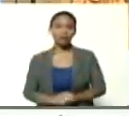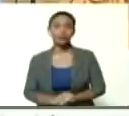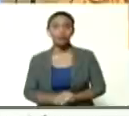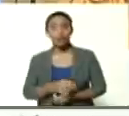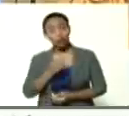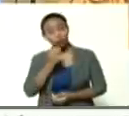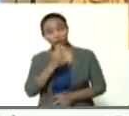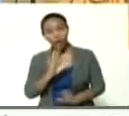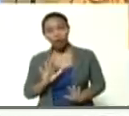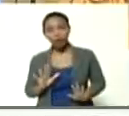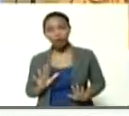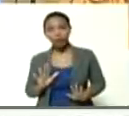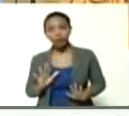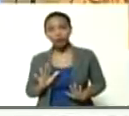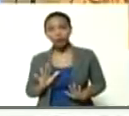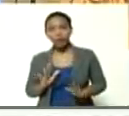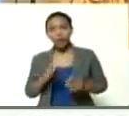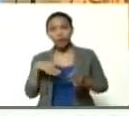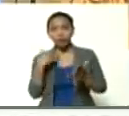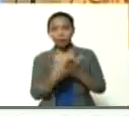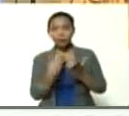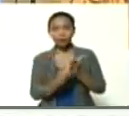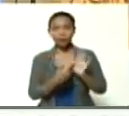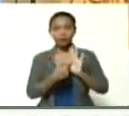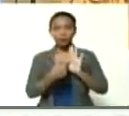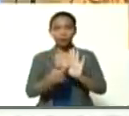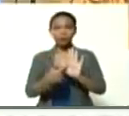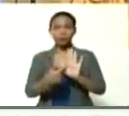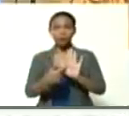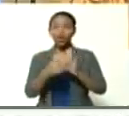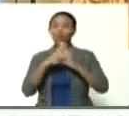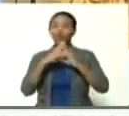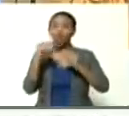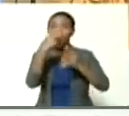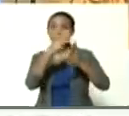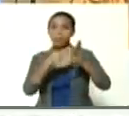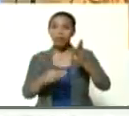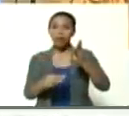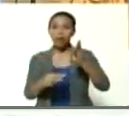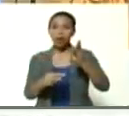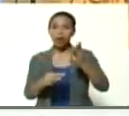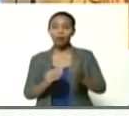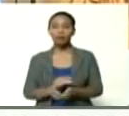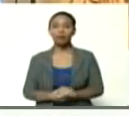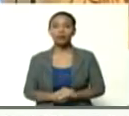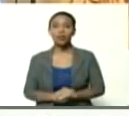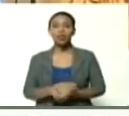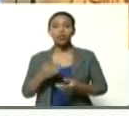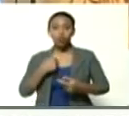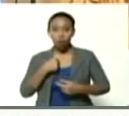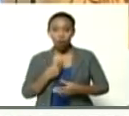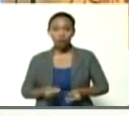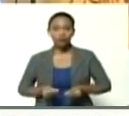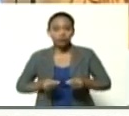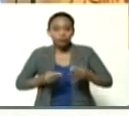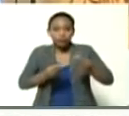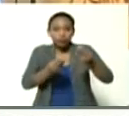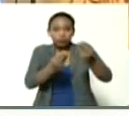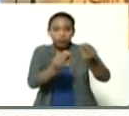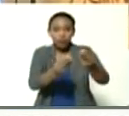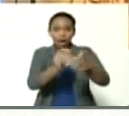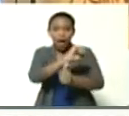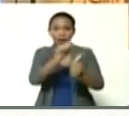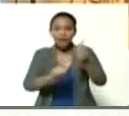Bueno, aquí está, ¿ves? Todo el material se lo entrego a